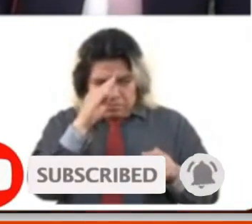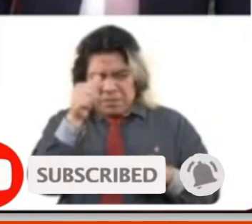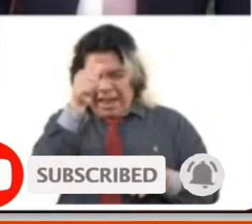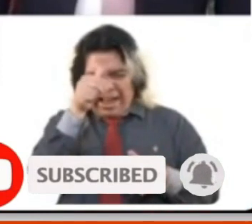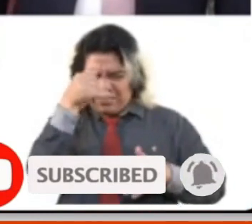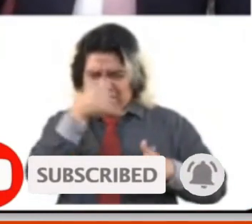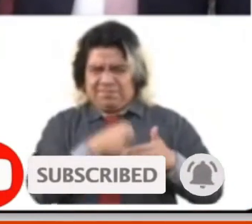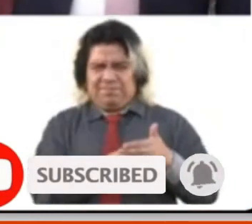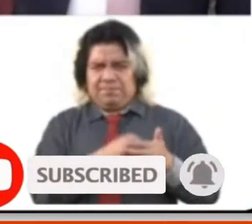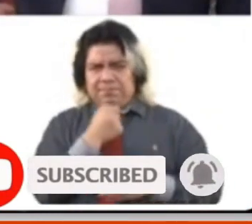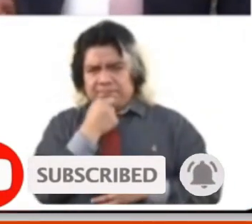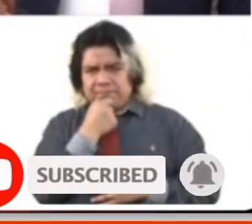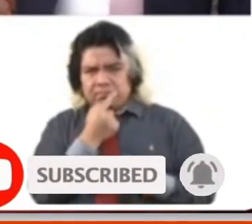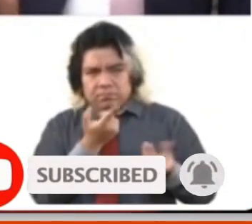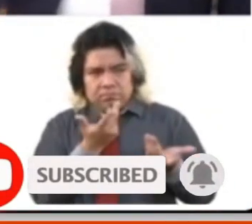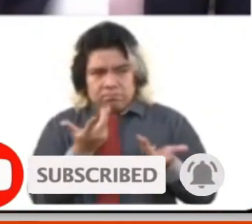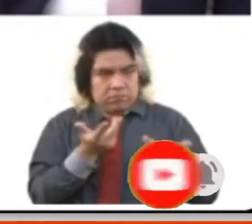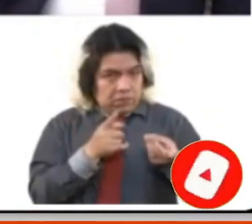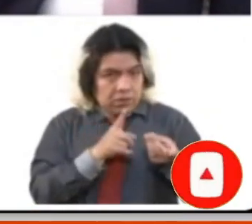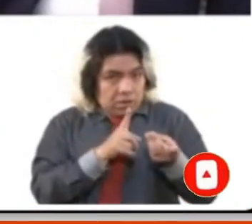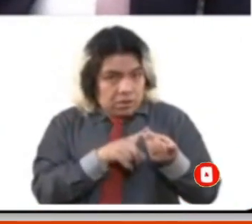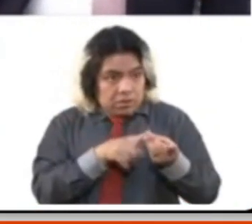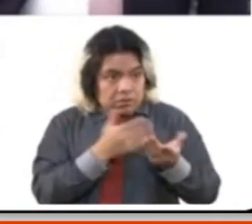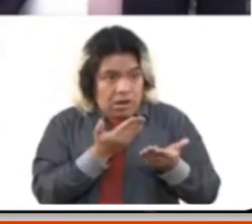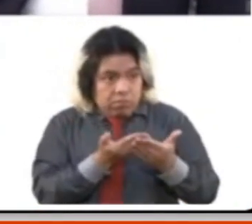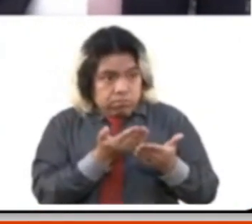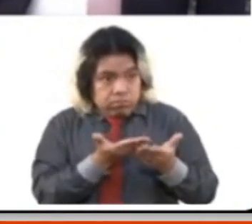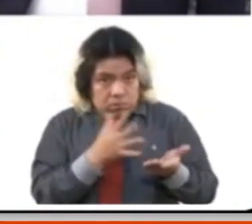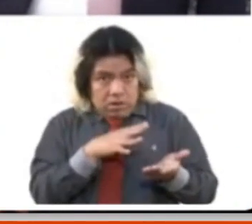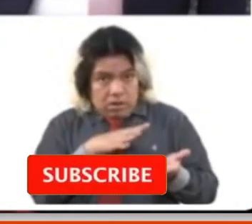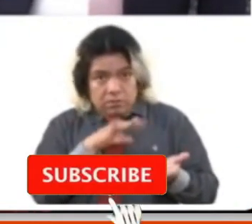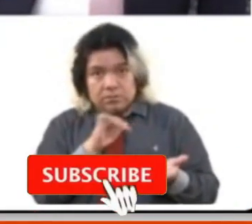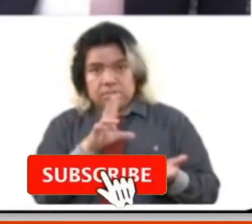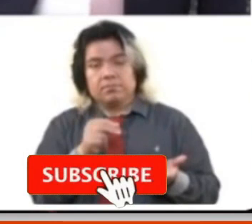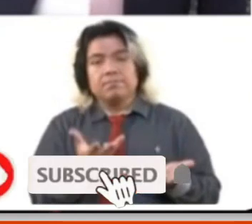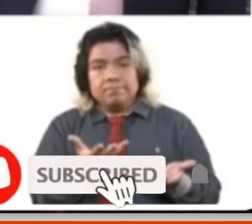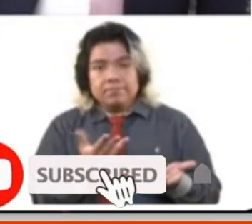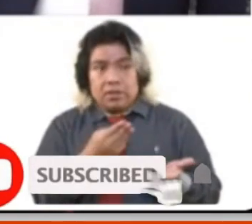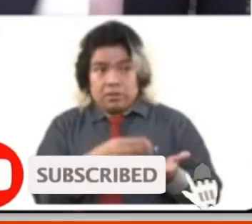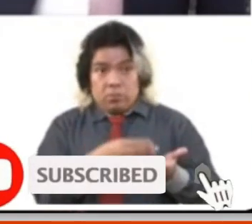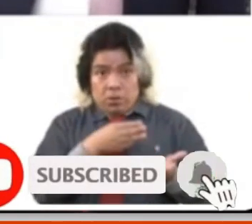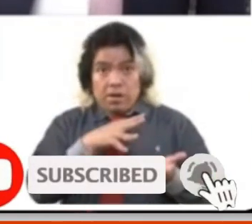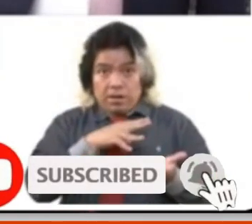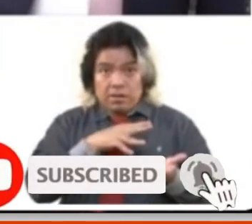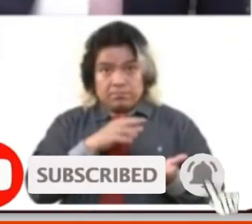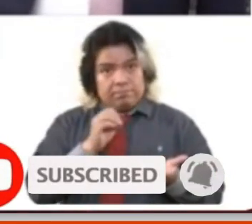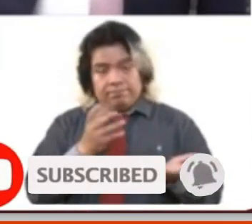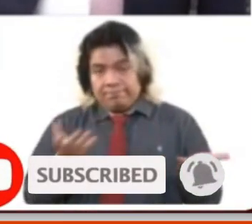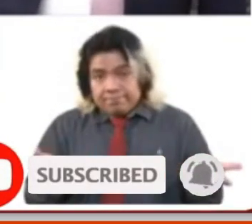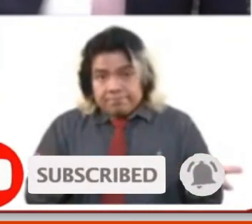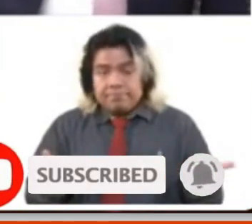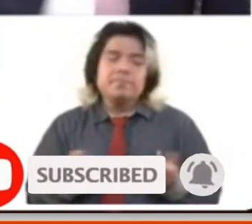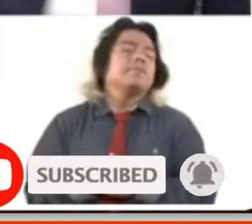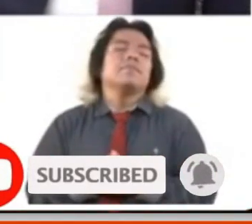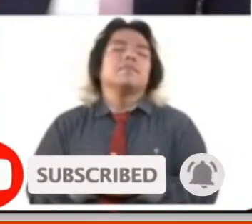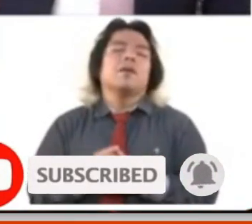analizar el contexto? ¿Dónde están, digamos, las pruebas para poder sancionar a alguien o no sancionarlo? Entonces, eso fue